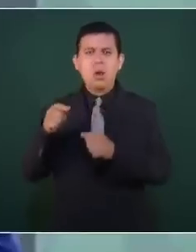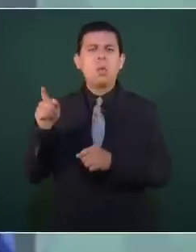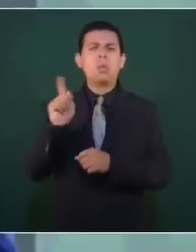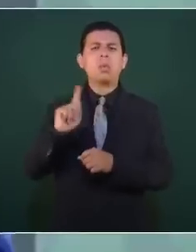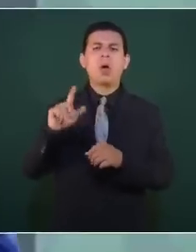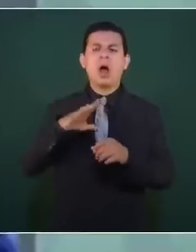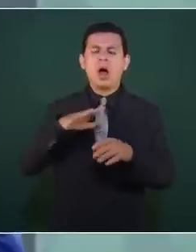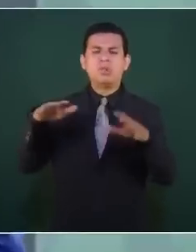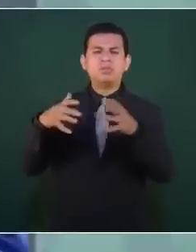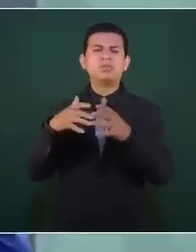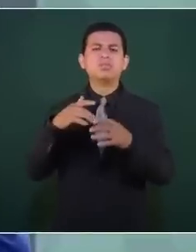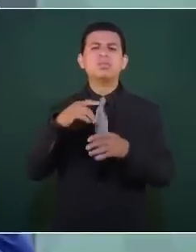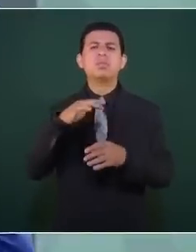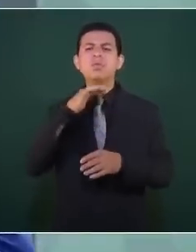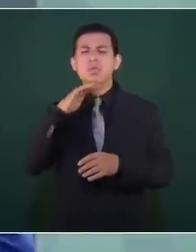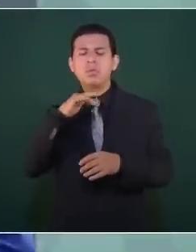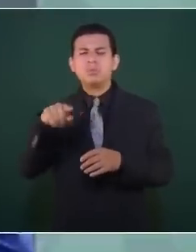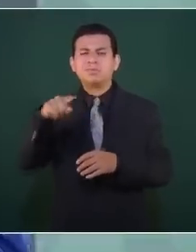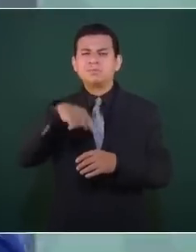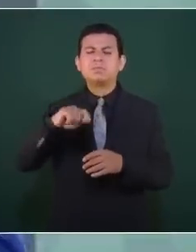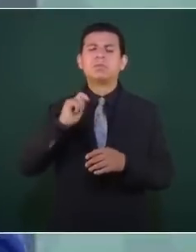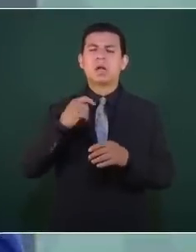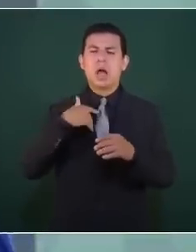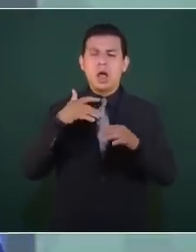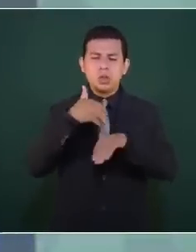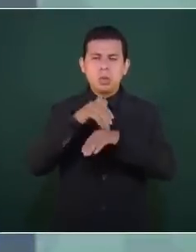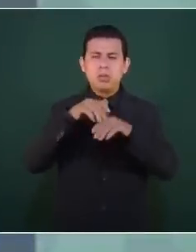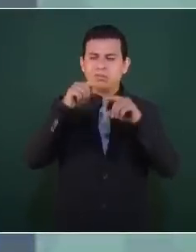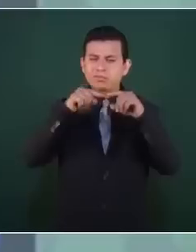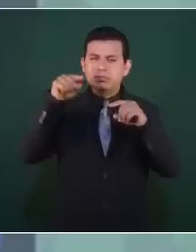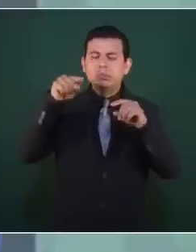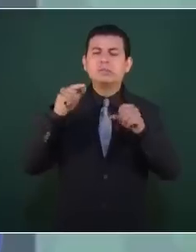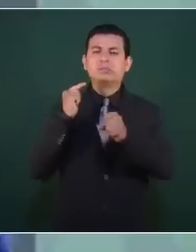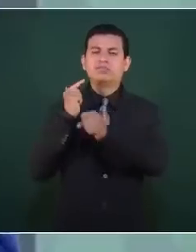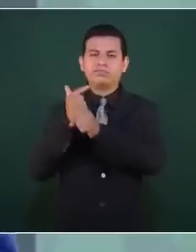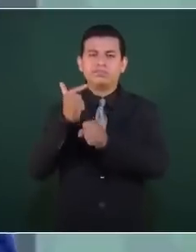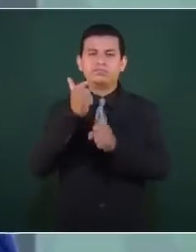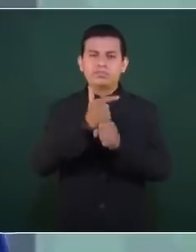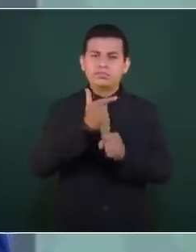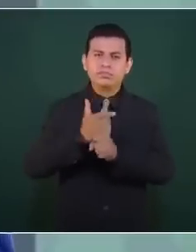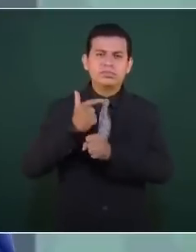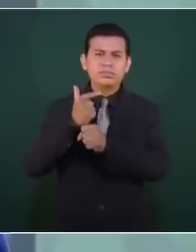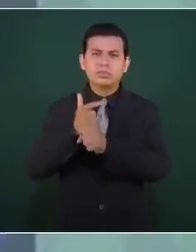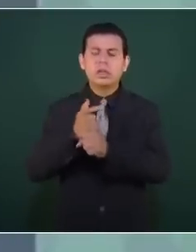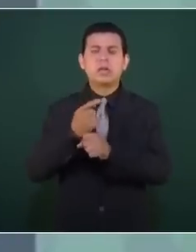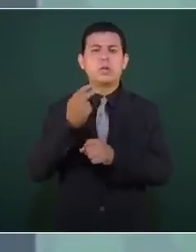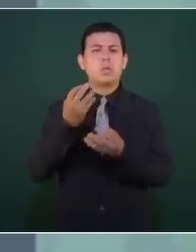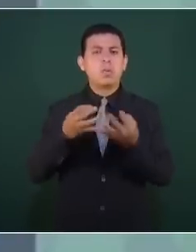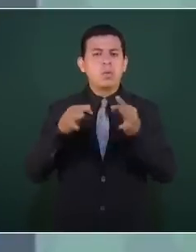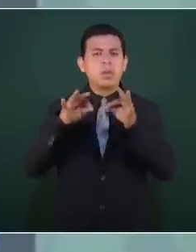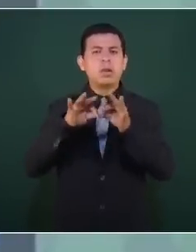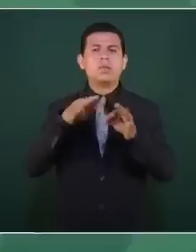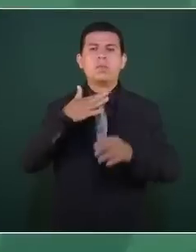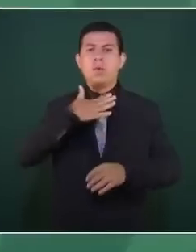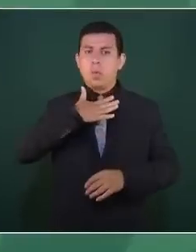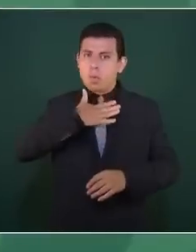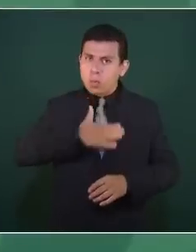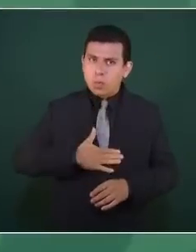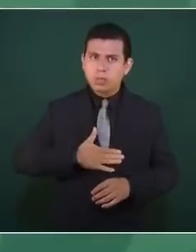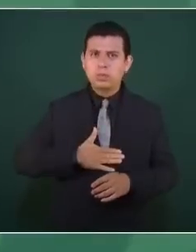Les falta mística a los jueces para hacer justicia.